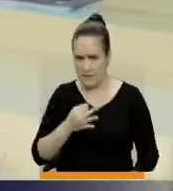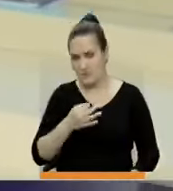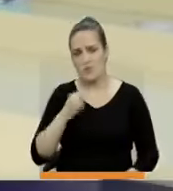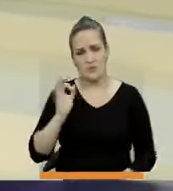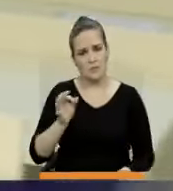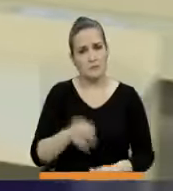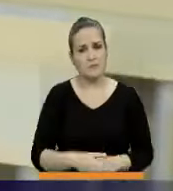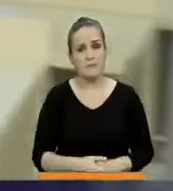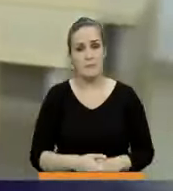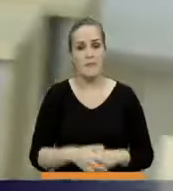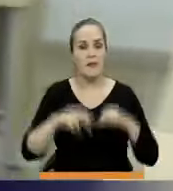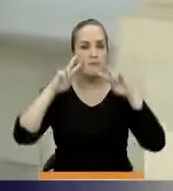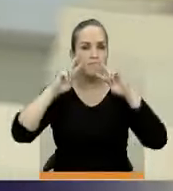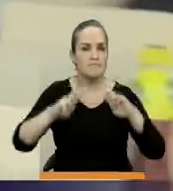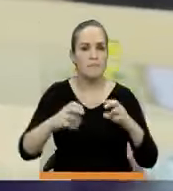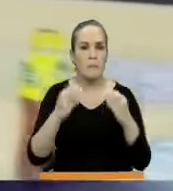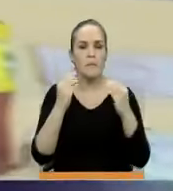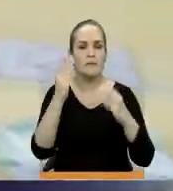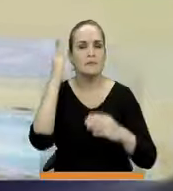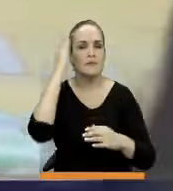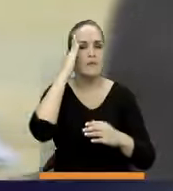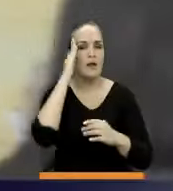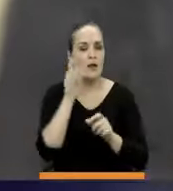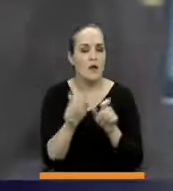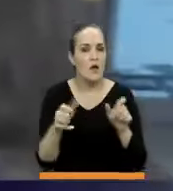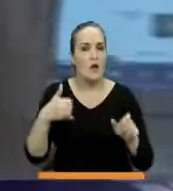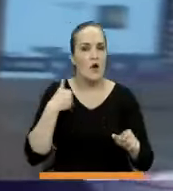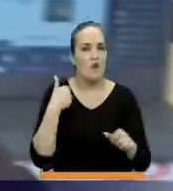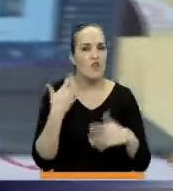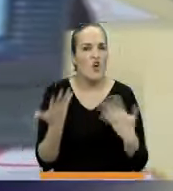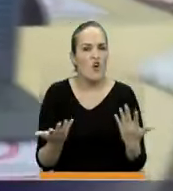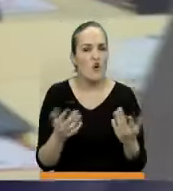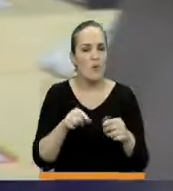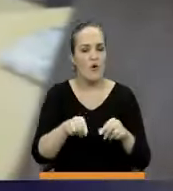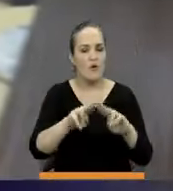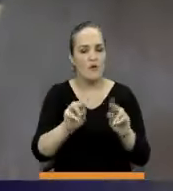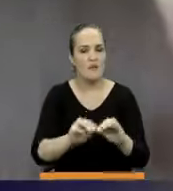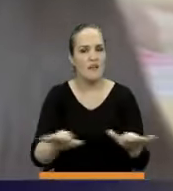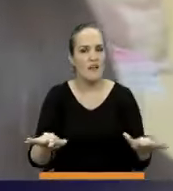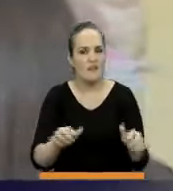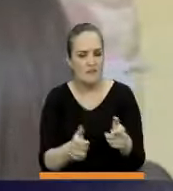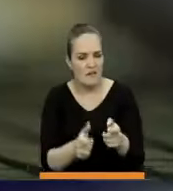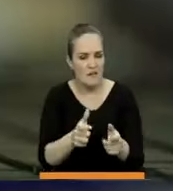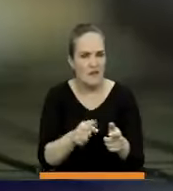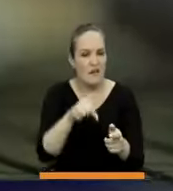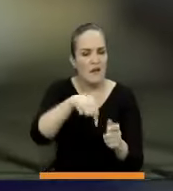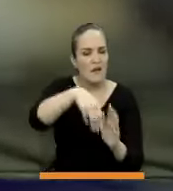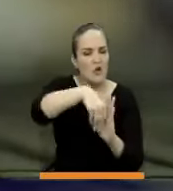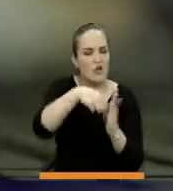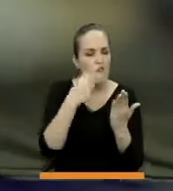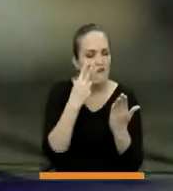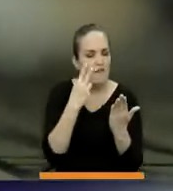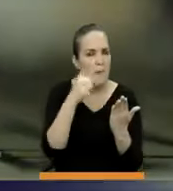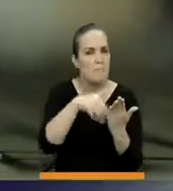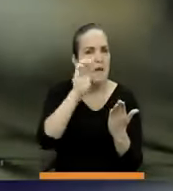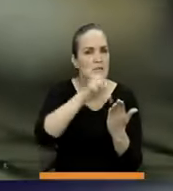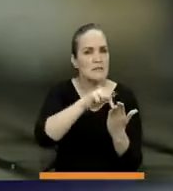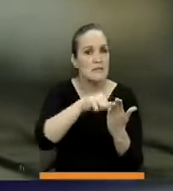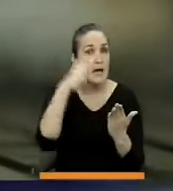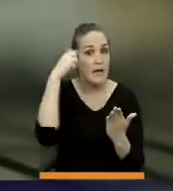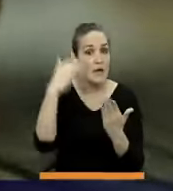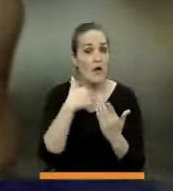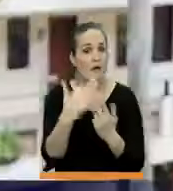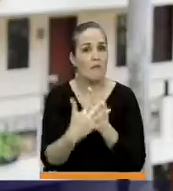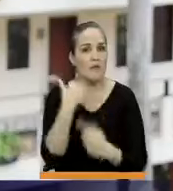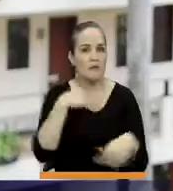El propósito de la investigación fue explorar cómo los jóvenes utilizan Internet, qué tipo de contenidos consumen y los riesgos asociados con sus actividades